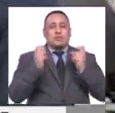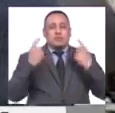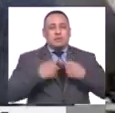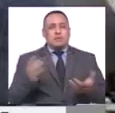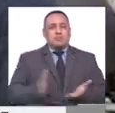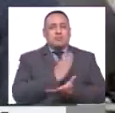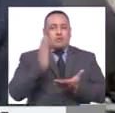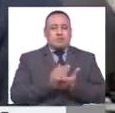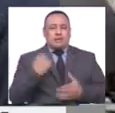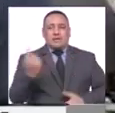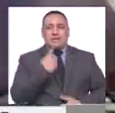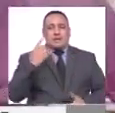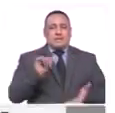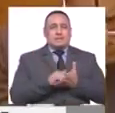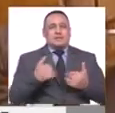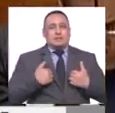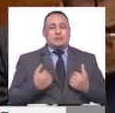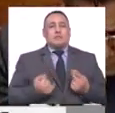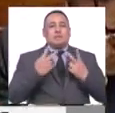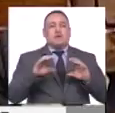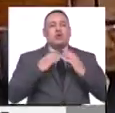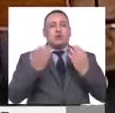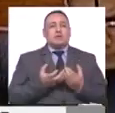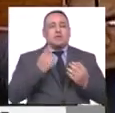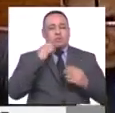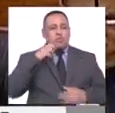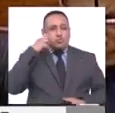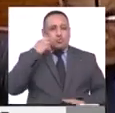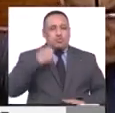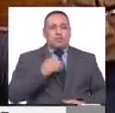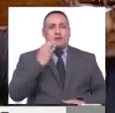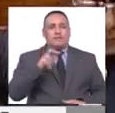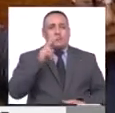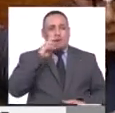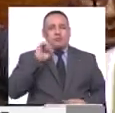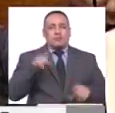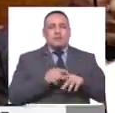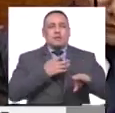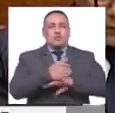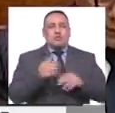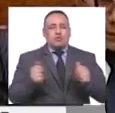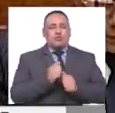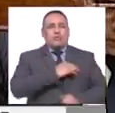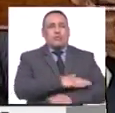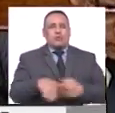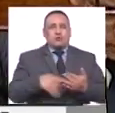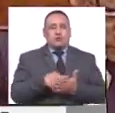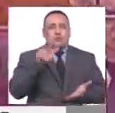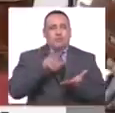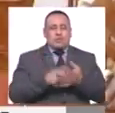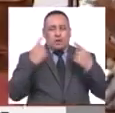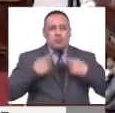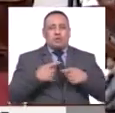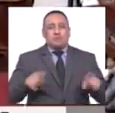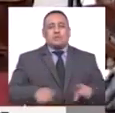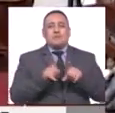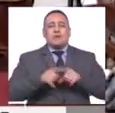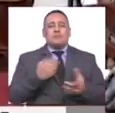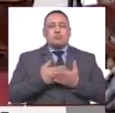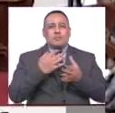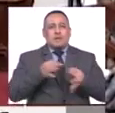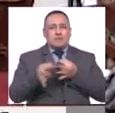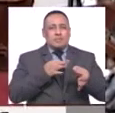crisis climática que estamos atravesando. El congresista por Puno, Flavio Cruz, también intervino a favor de la aprobación de la iniciativa. El objetivo es